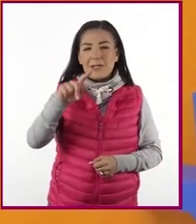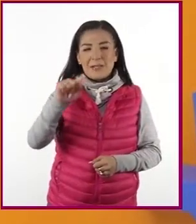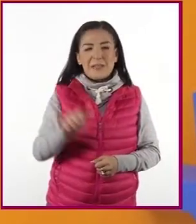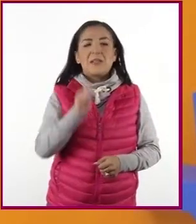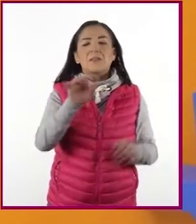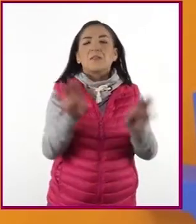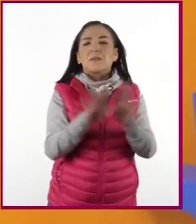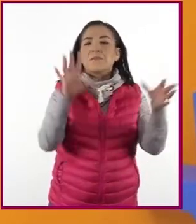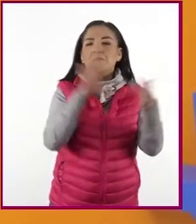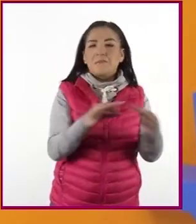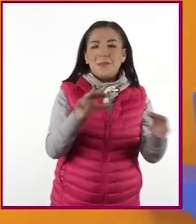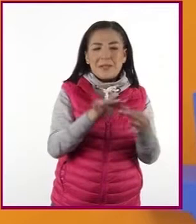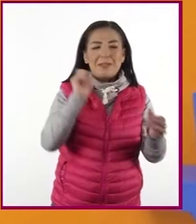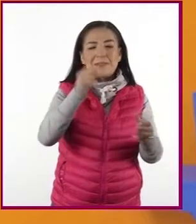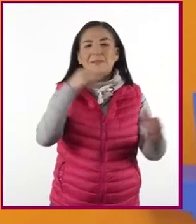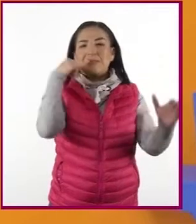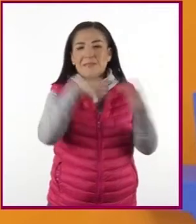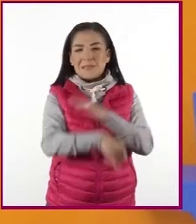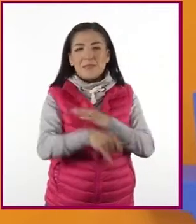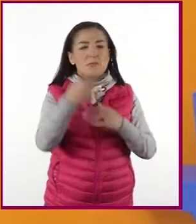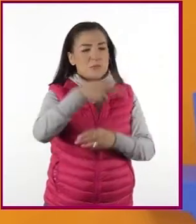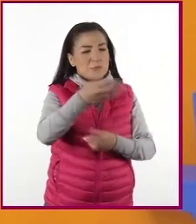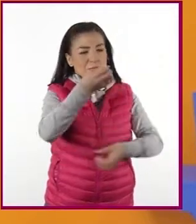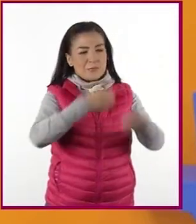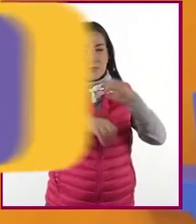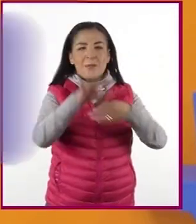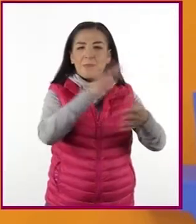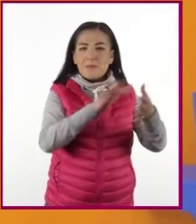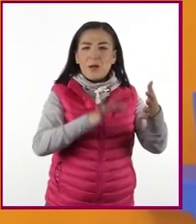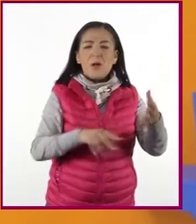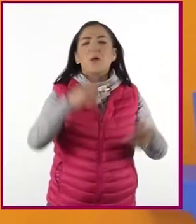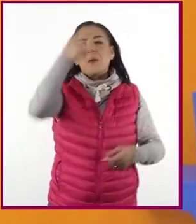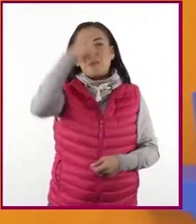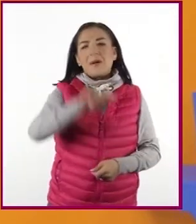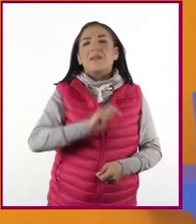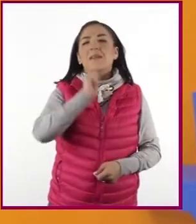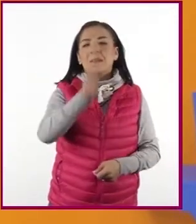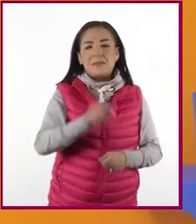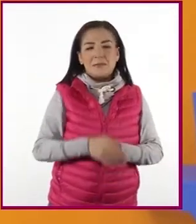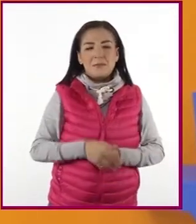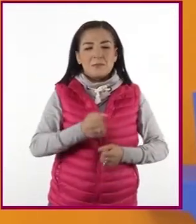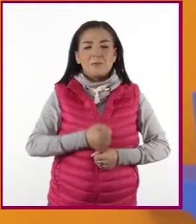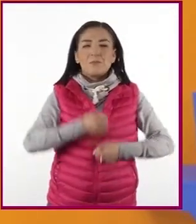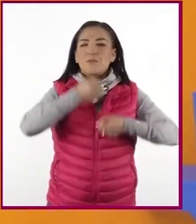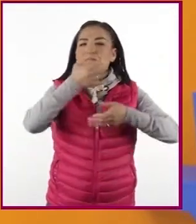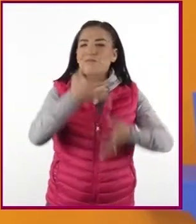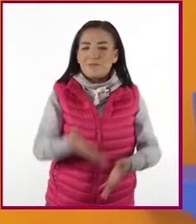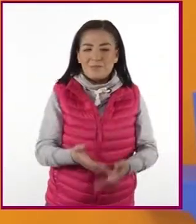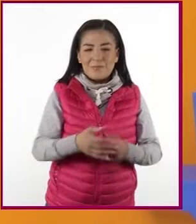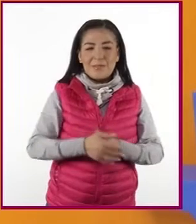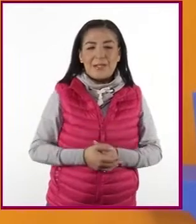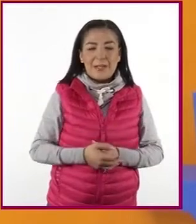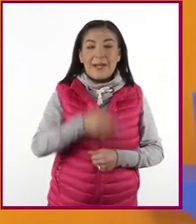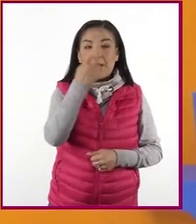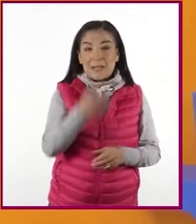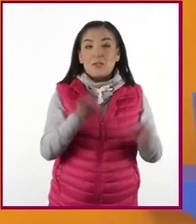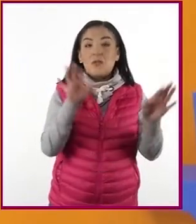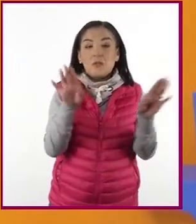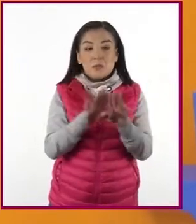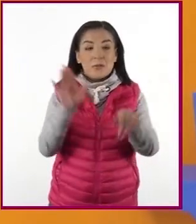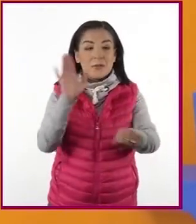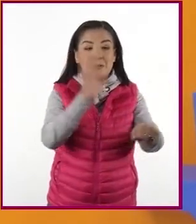la obra, establece un diálogo poético con el lector y advierte que para entrar al